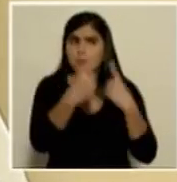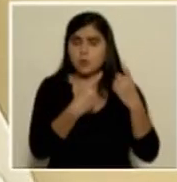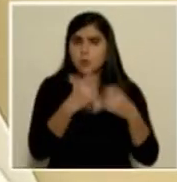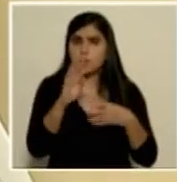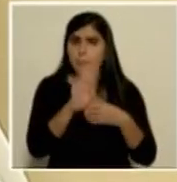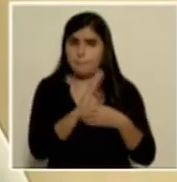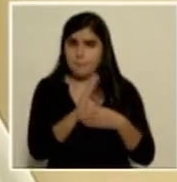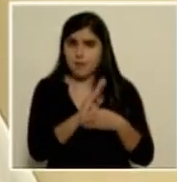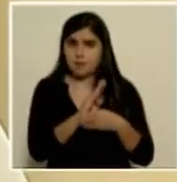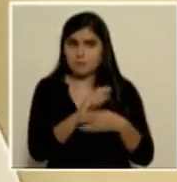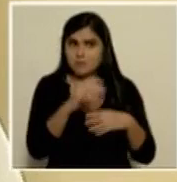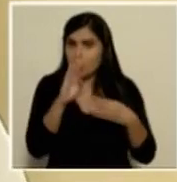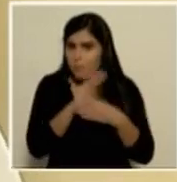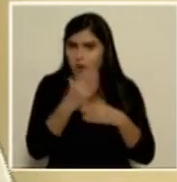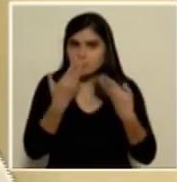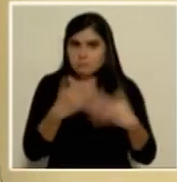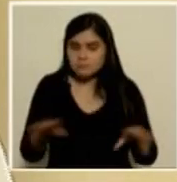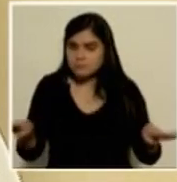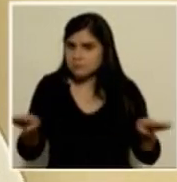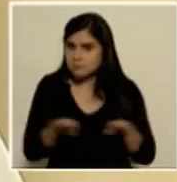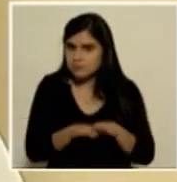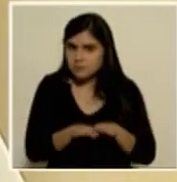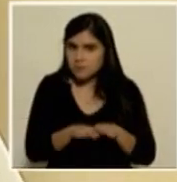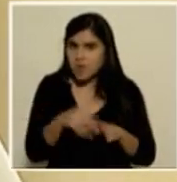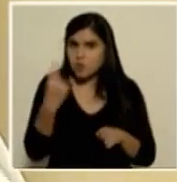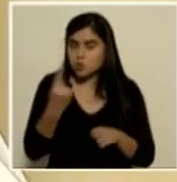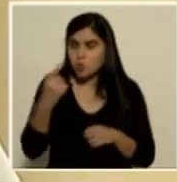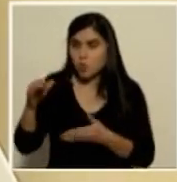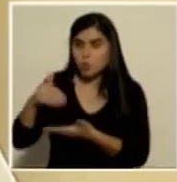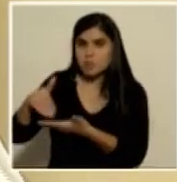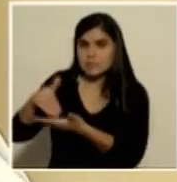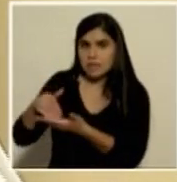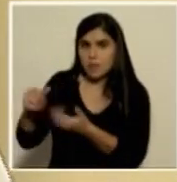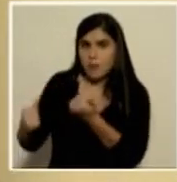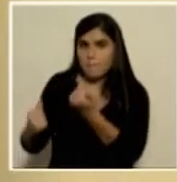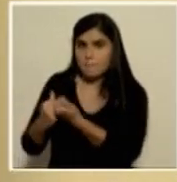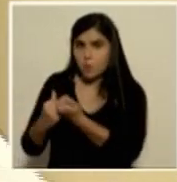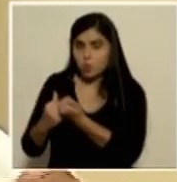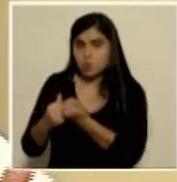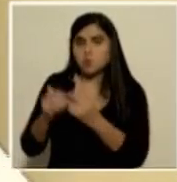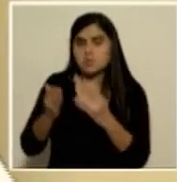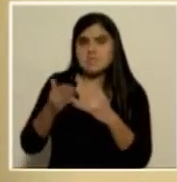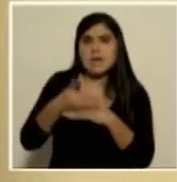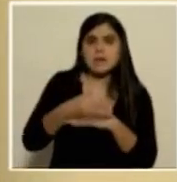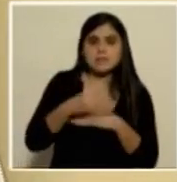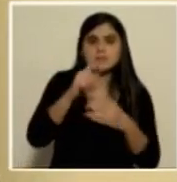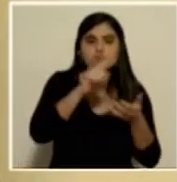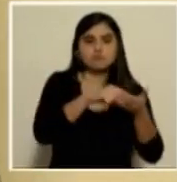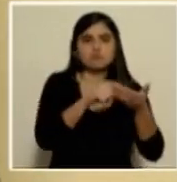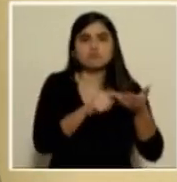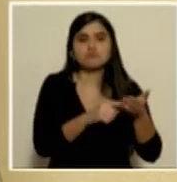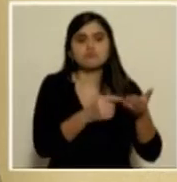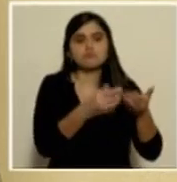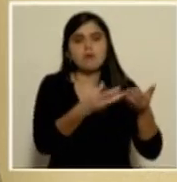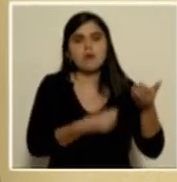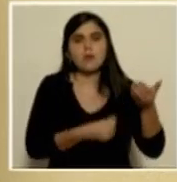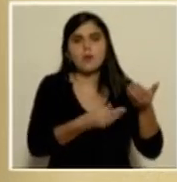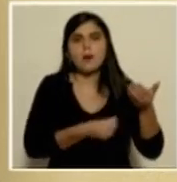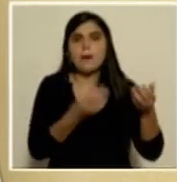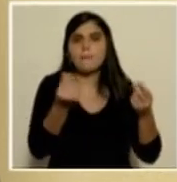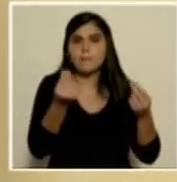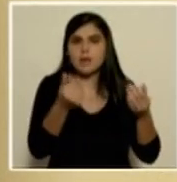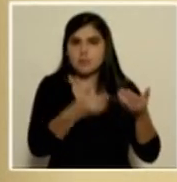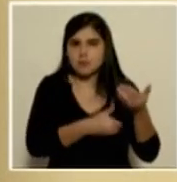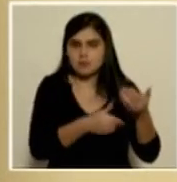bancos están cerrados, nada más los centros de apoyo y también el acceso al cajero y el transporte de valores para poder garantizar que